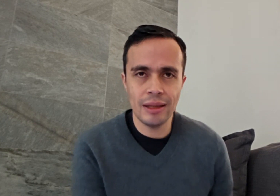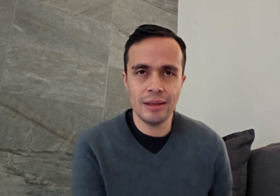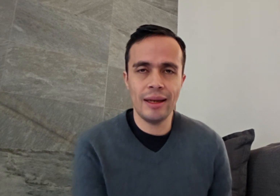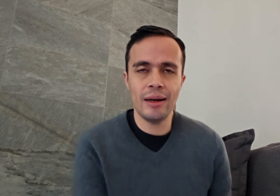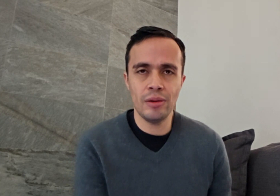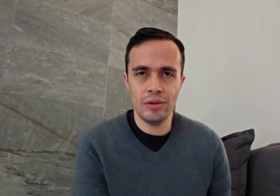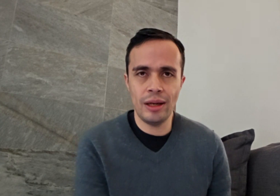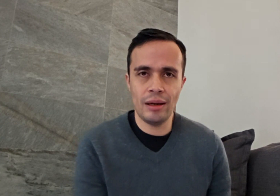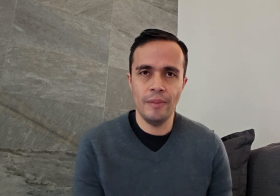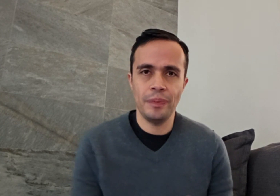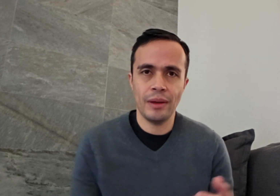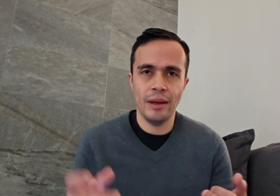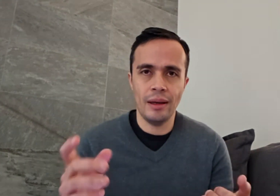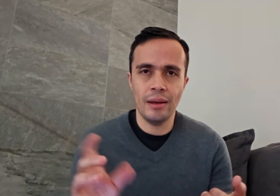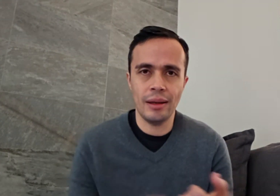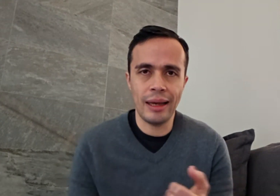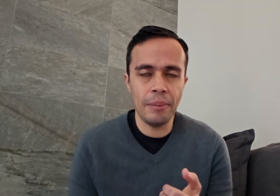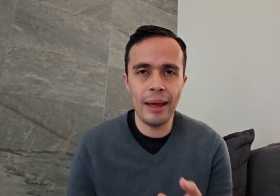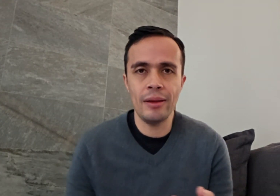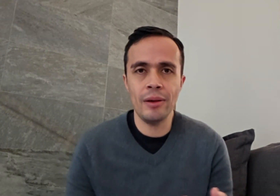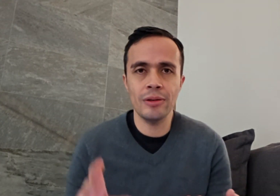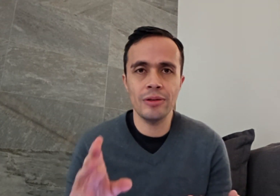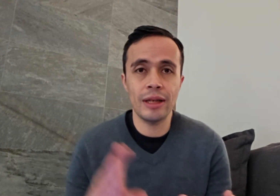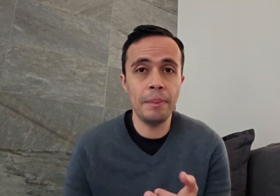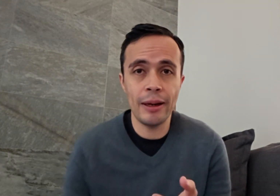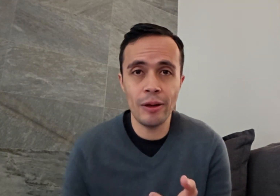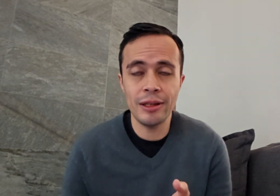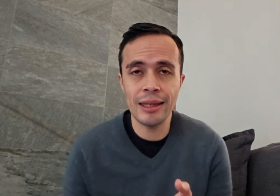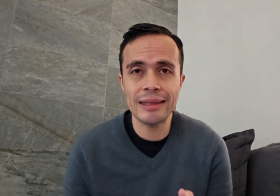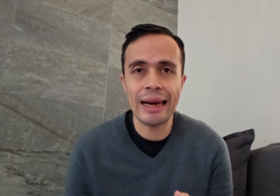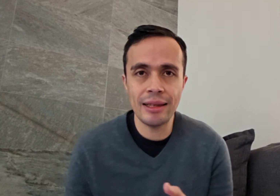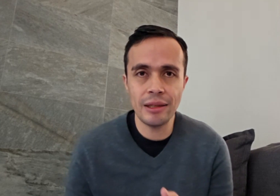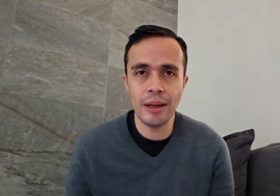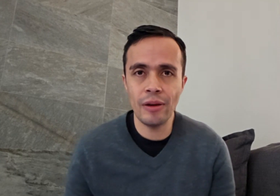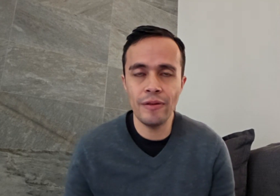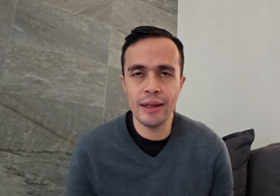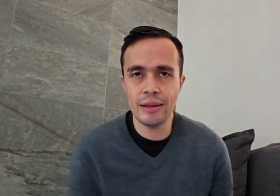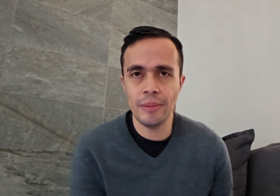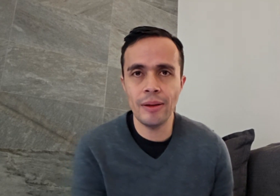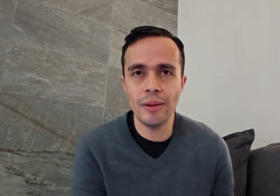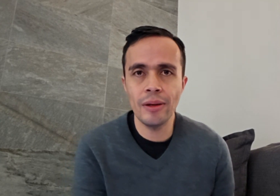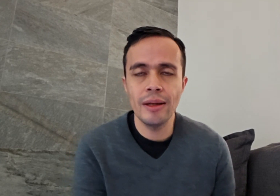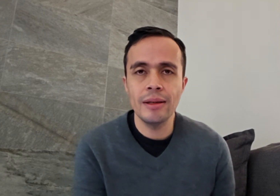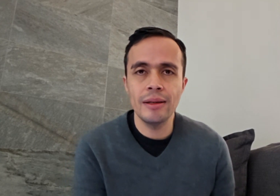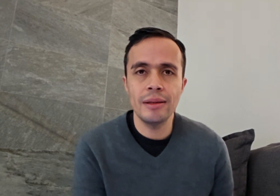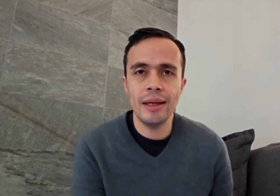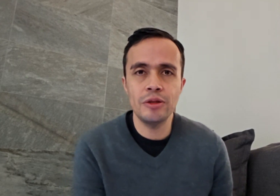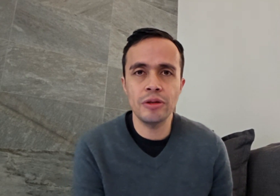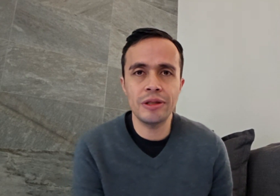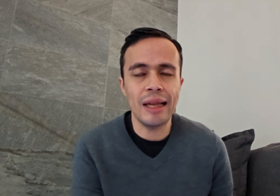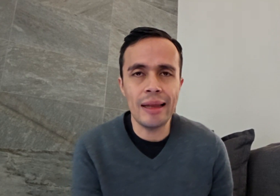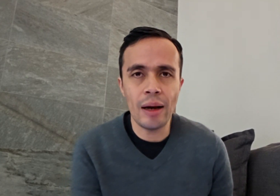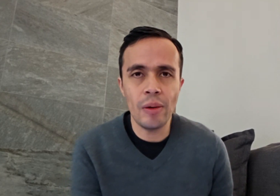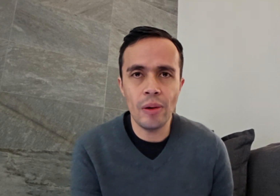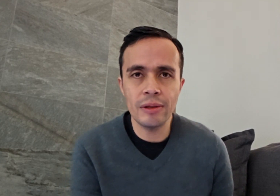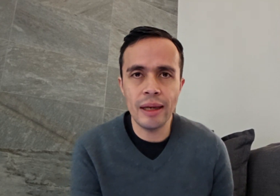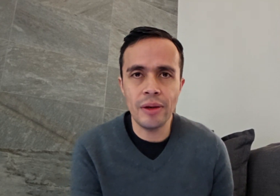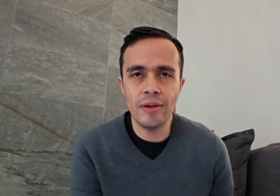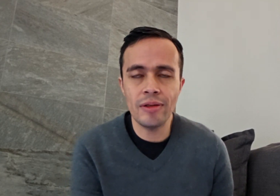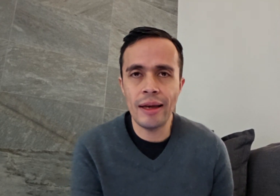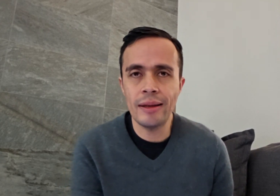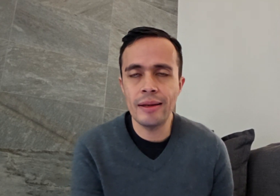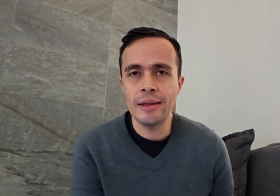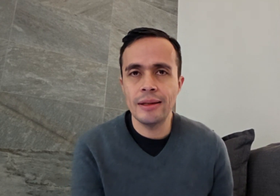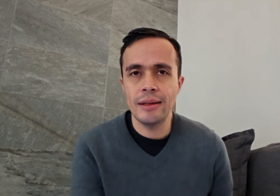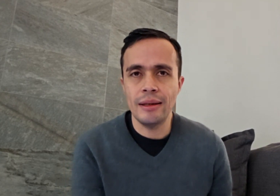sano que se diera a conocer qué medios, qué periodistas recibieron financiamiento de estos tentáculos